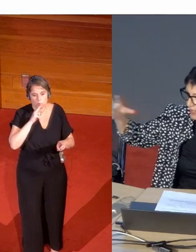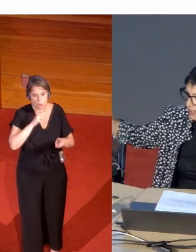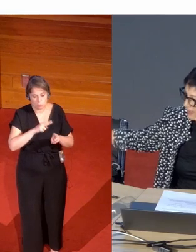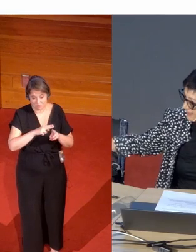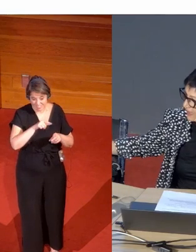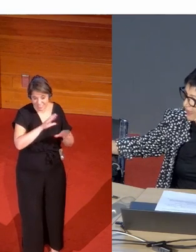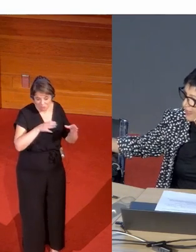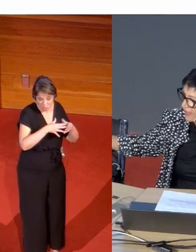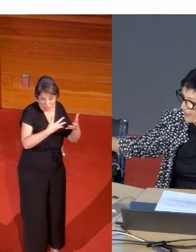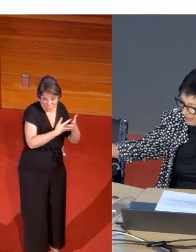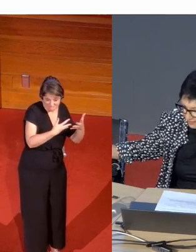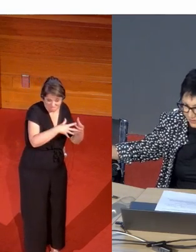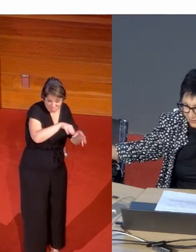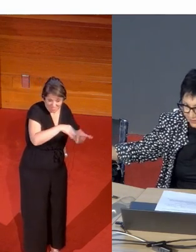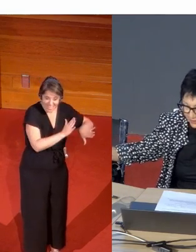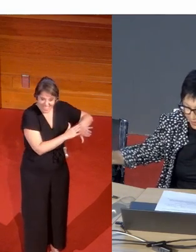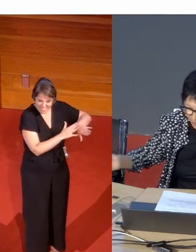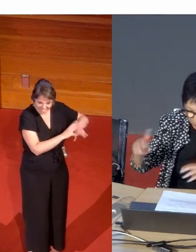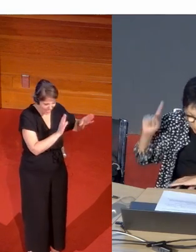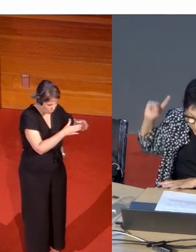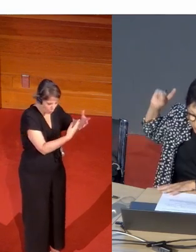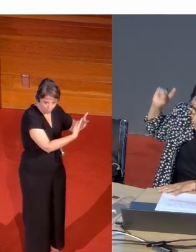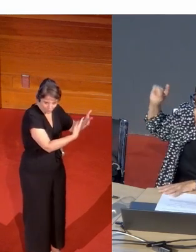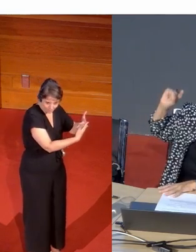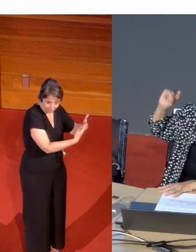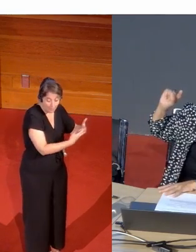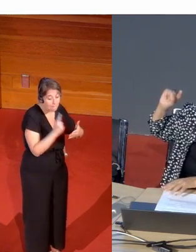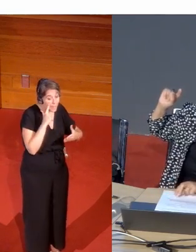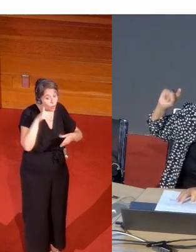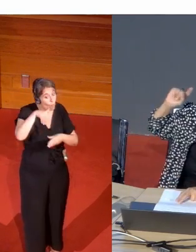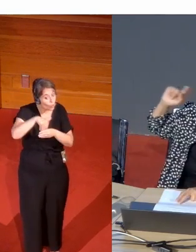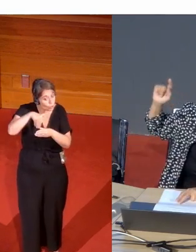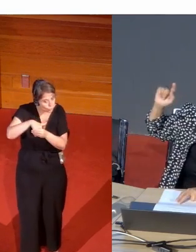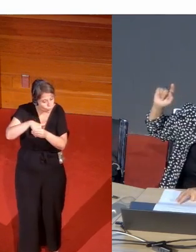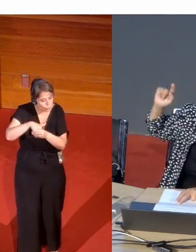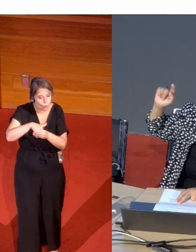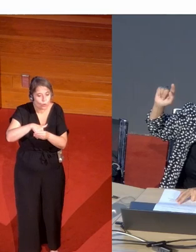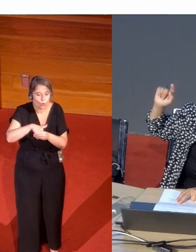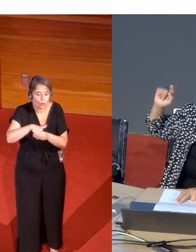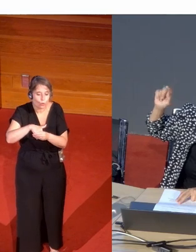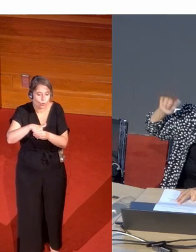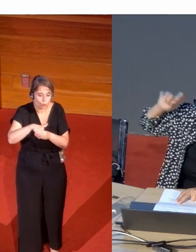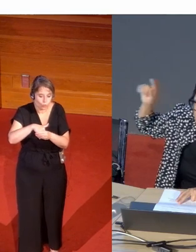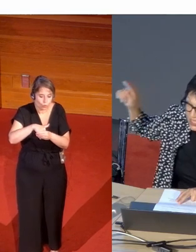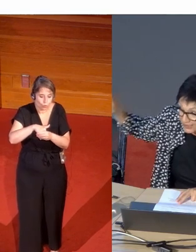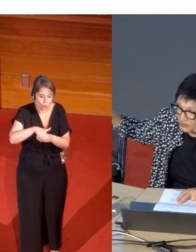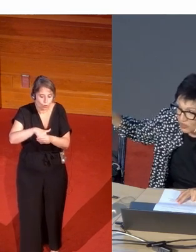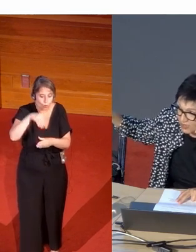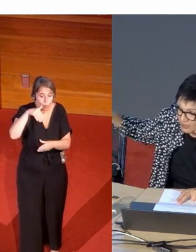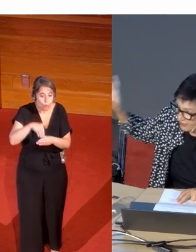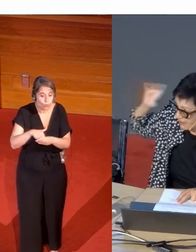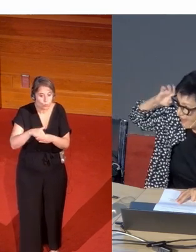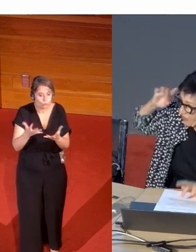amalgama de izquierdas pero en votos en votos sacaron